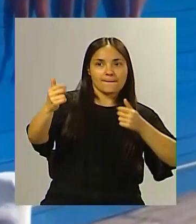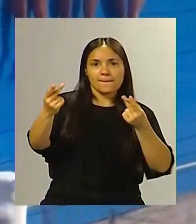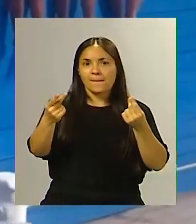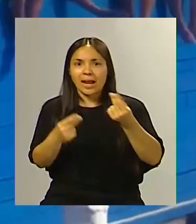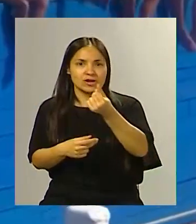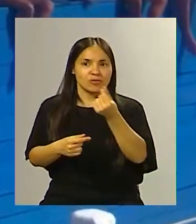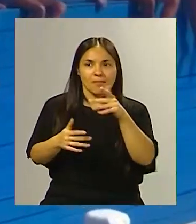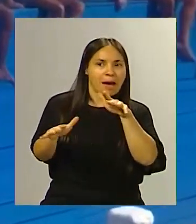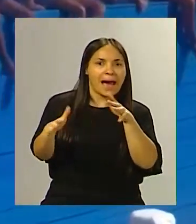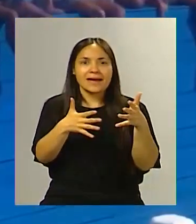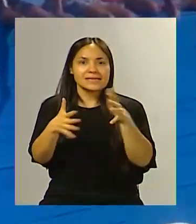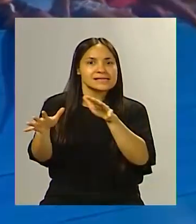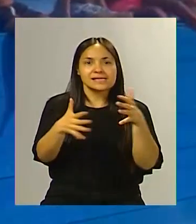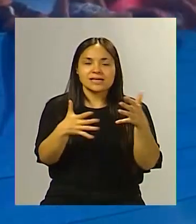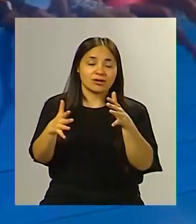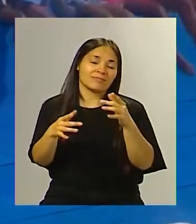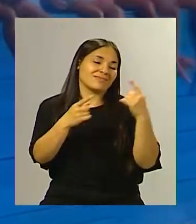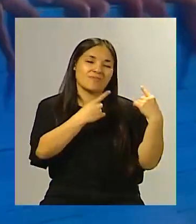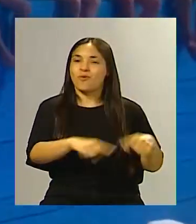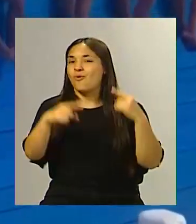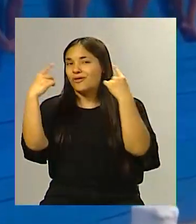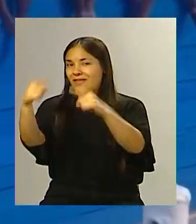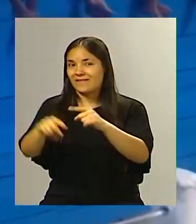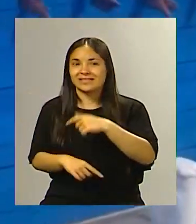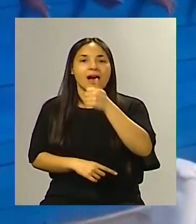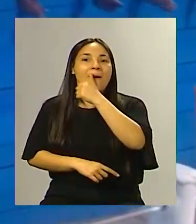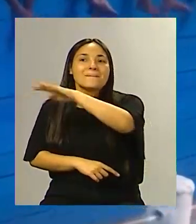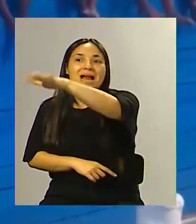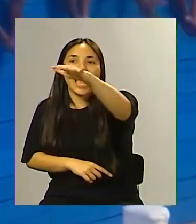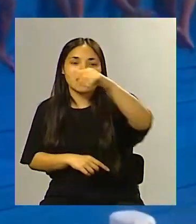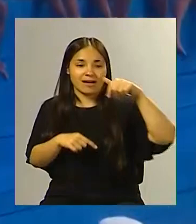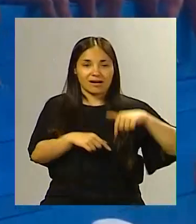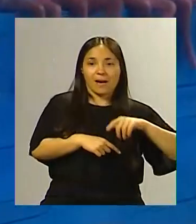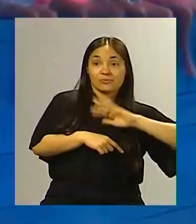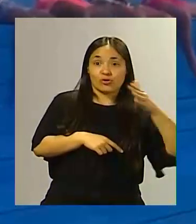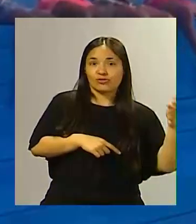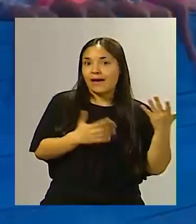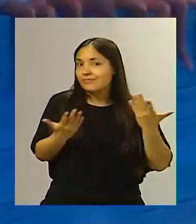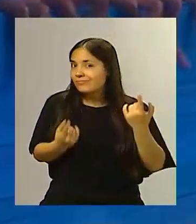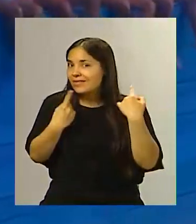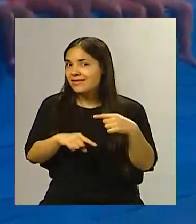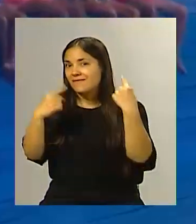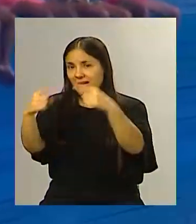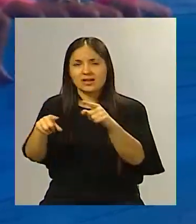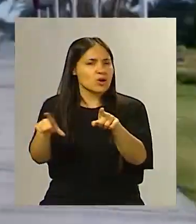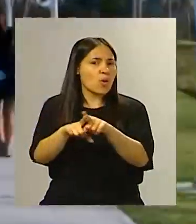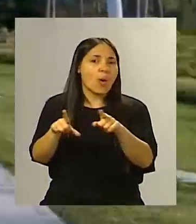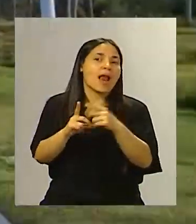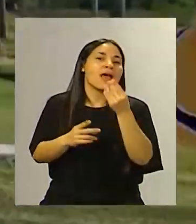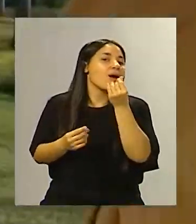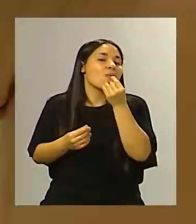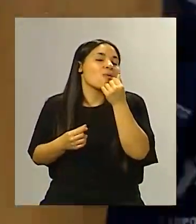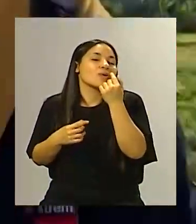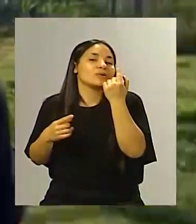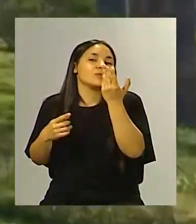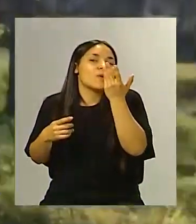similar, características muy diferentes, pues estamos hablando de playa y montaña, claro. Pero digamos que esto va en el gusto de cada uno.